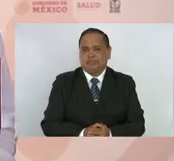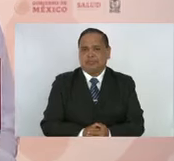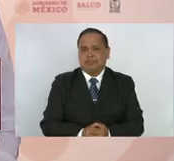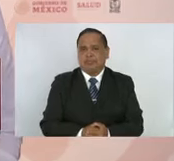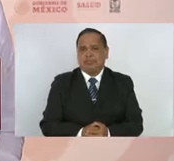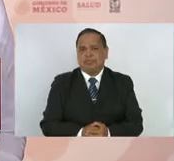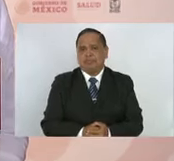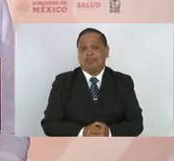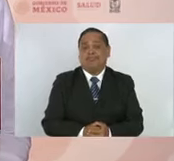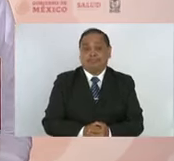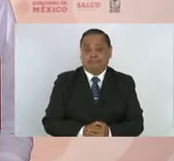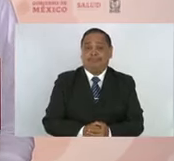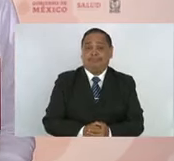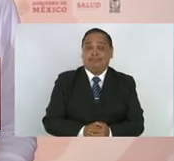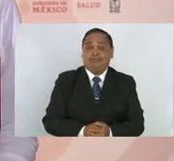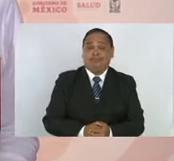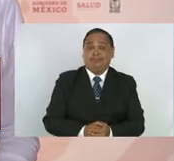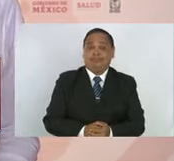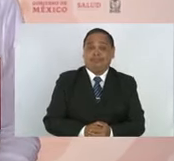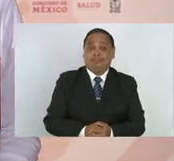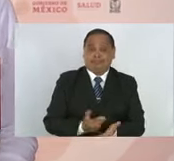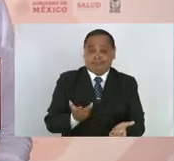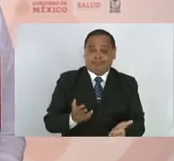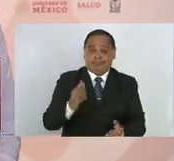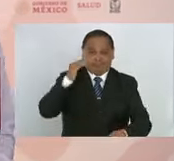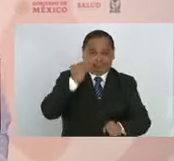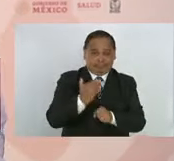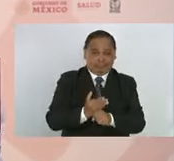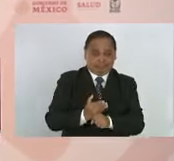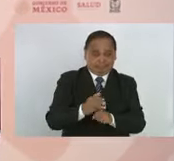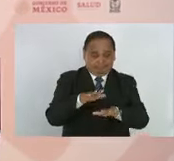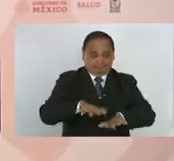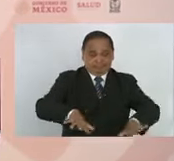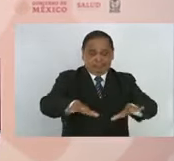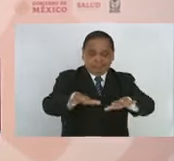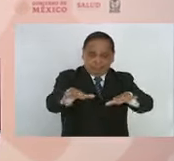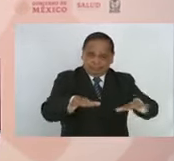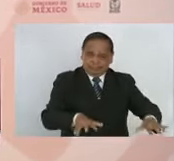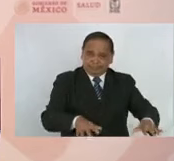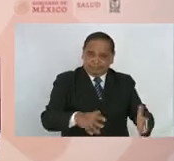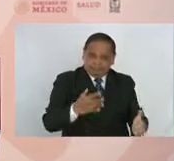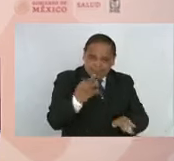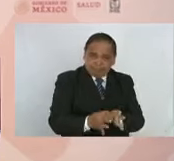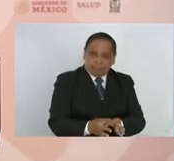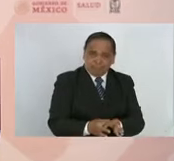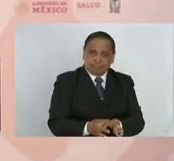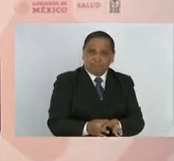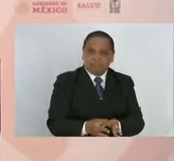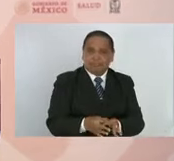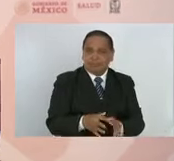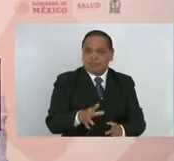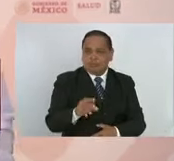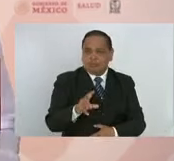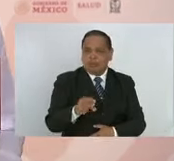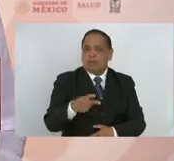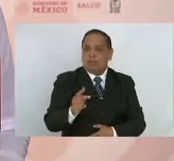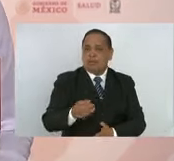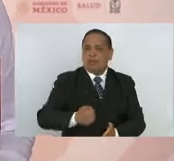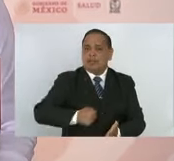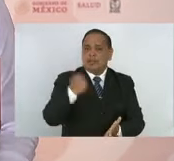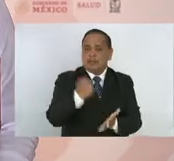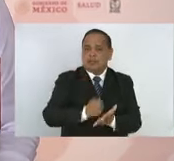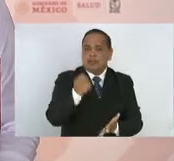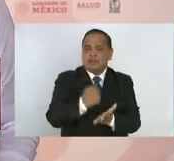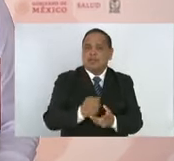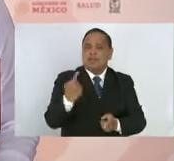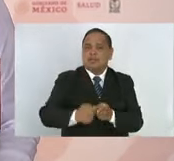no puede incumplir su responsabilidad social. El Estado está obligado a